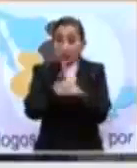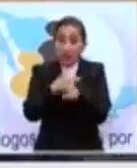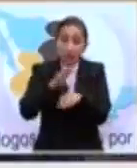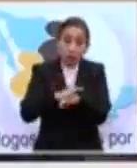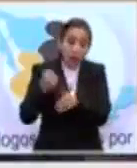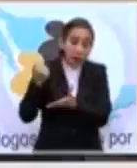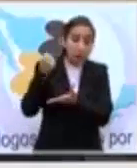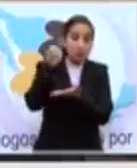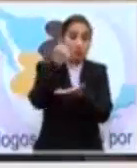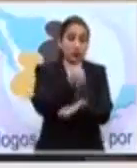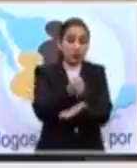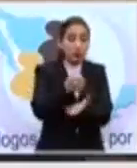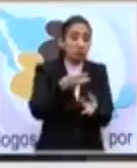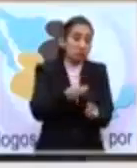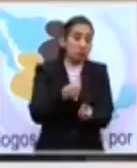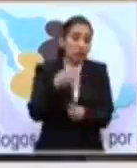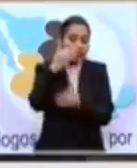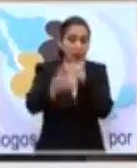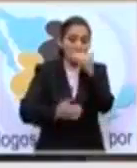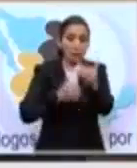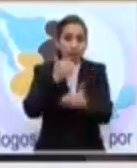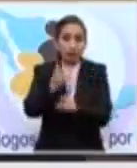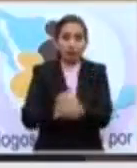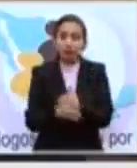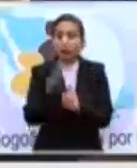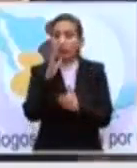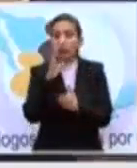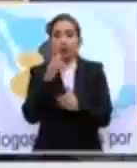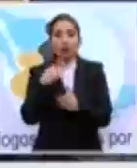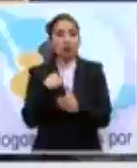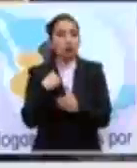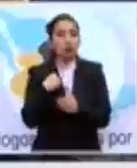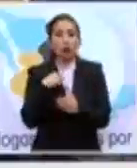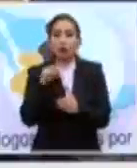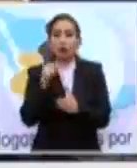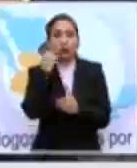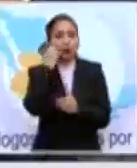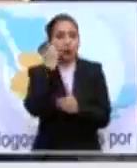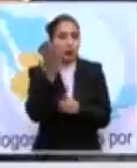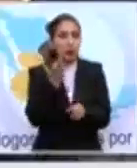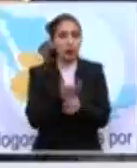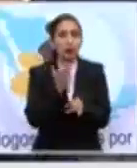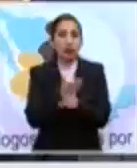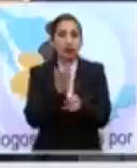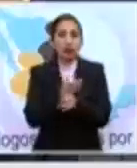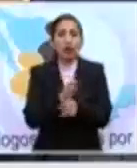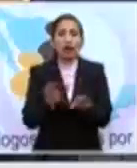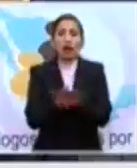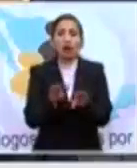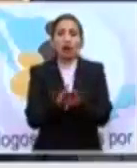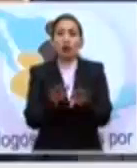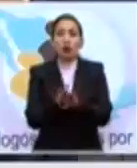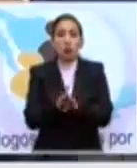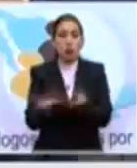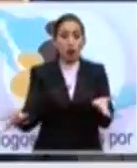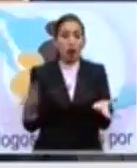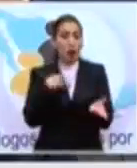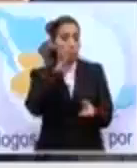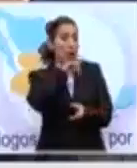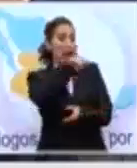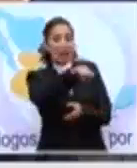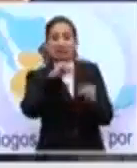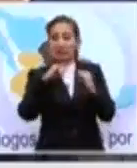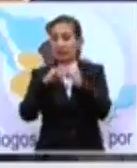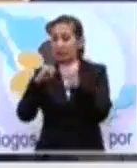Producto Interno Bruto, es ir avanzando. Yo no quiero ahorita desprestigiar a ninguna institución ni desprestigiar